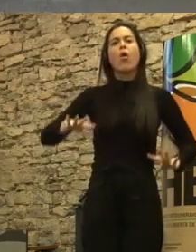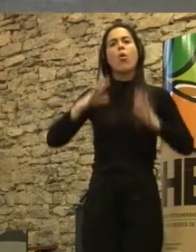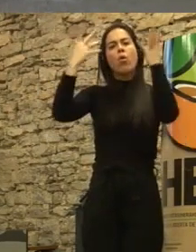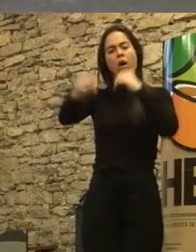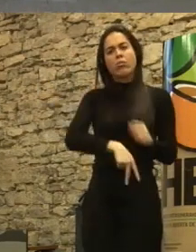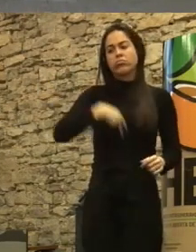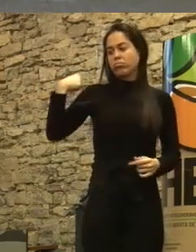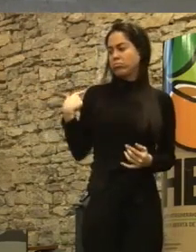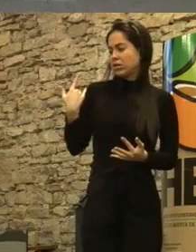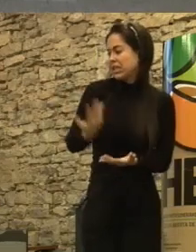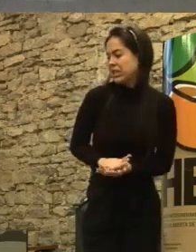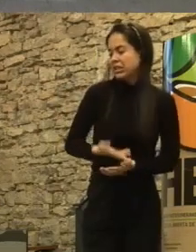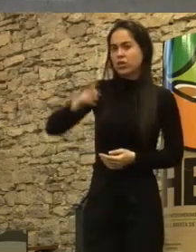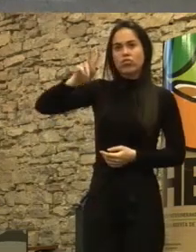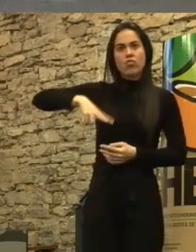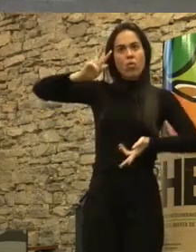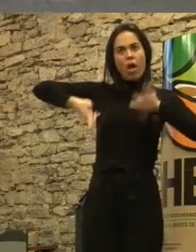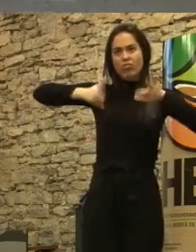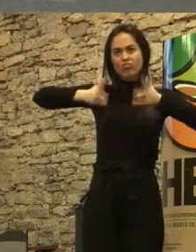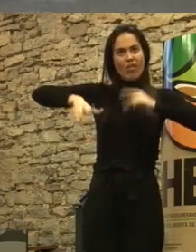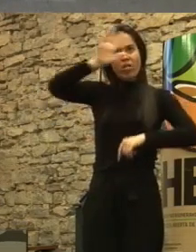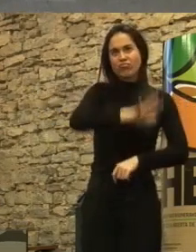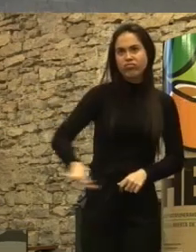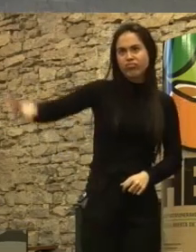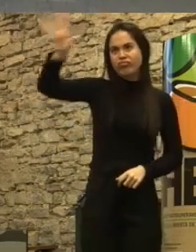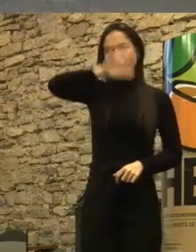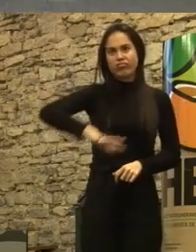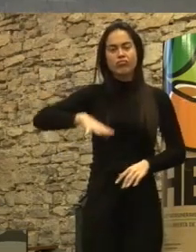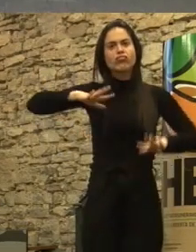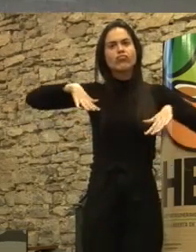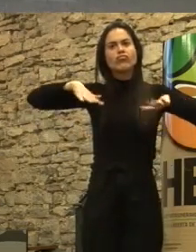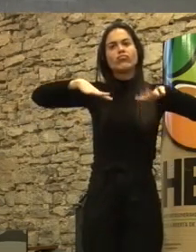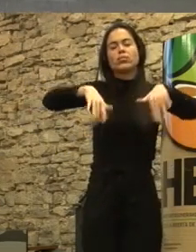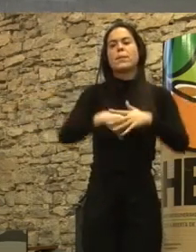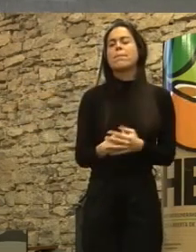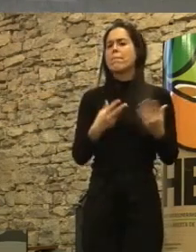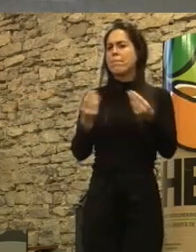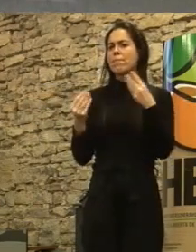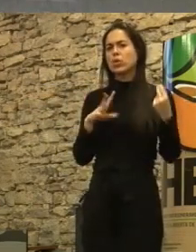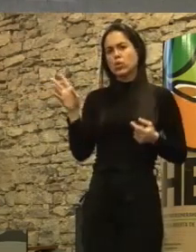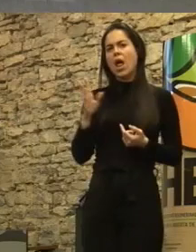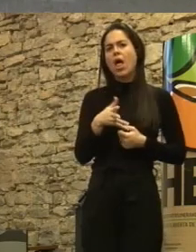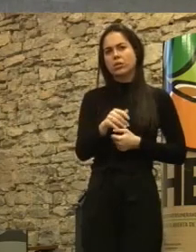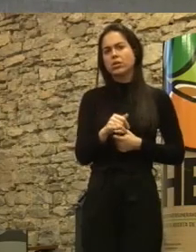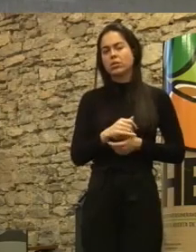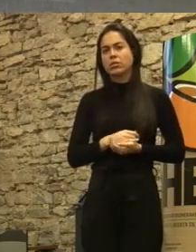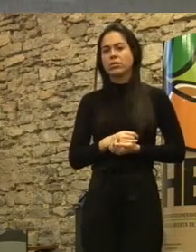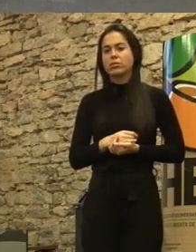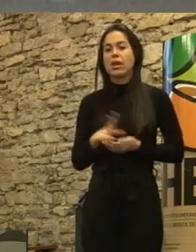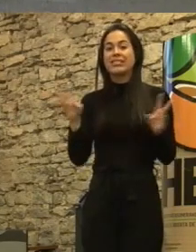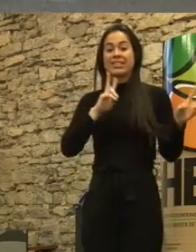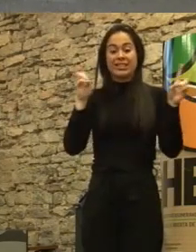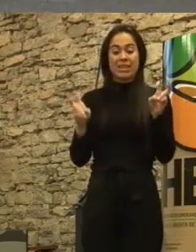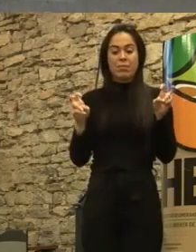nunca se había visto en Euskal Herria esta movilización, aunque ha habido muchas más otras huelgas generales. Pero en cuanto a